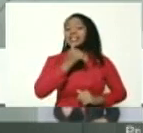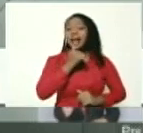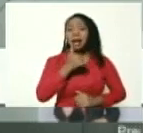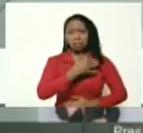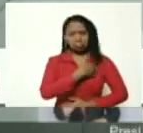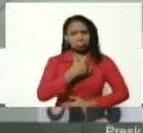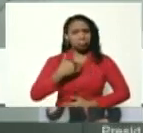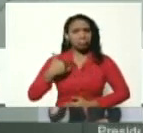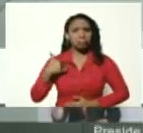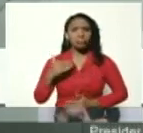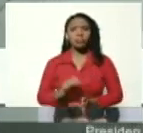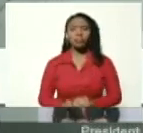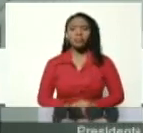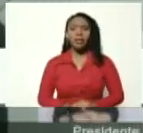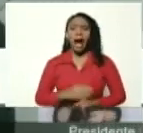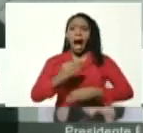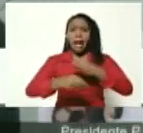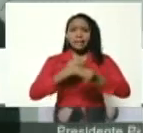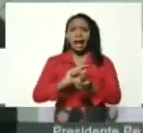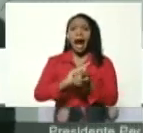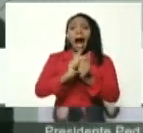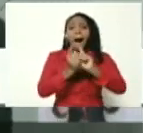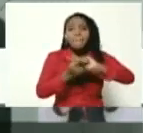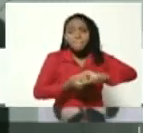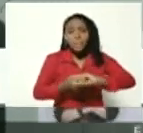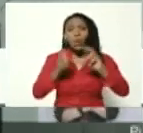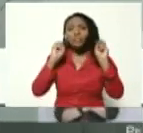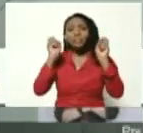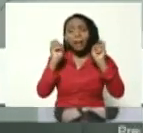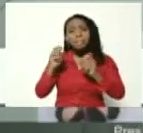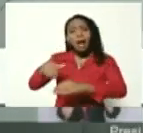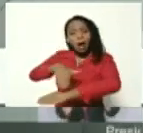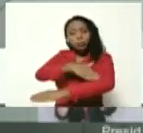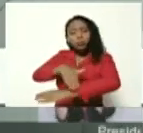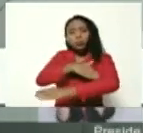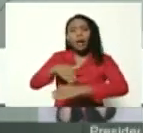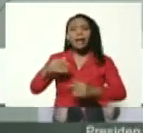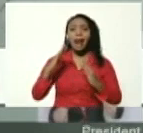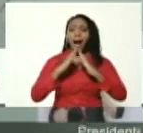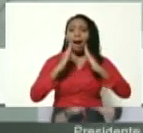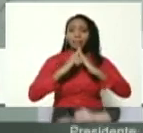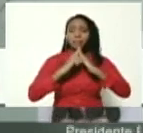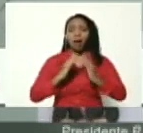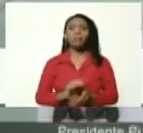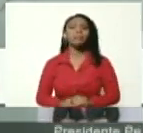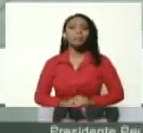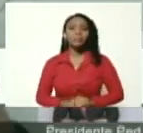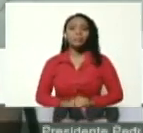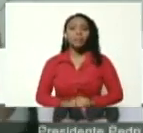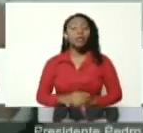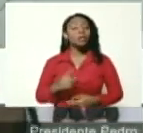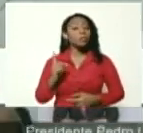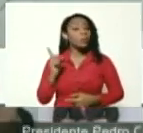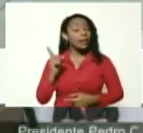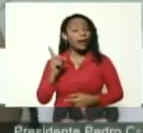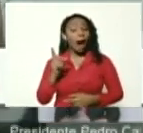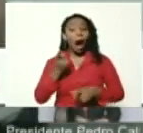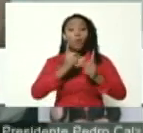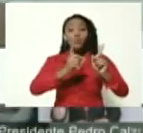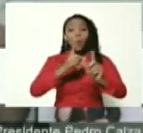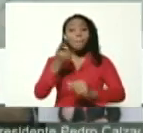deseen hacer los cambios de residencia, los que tenían